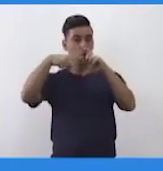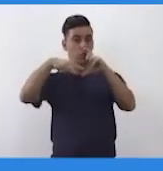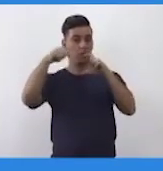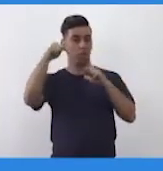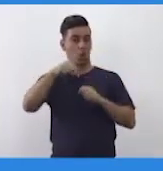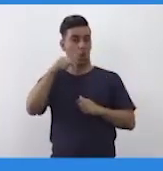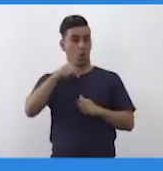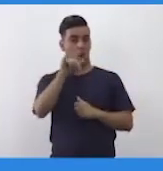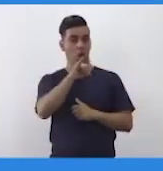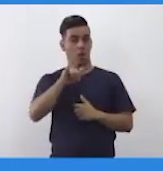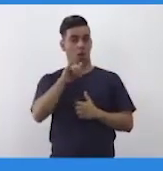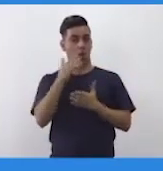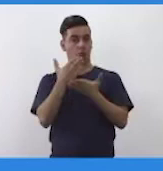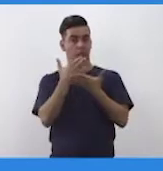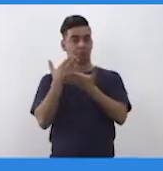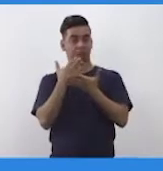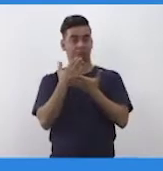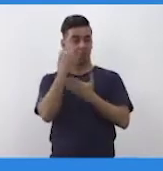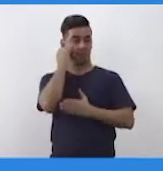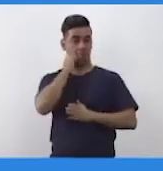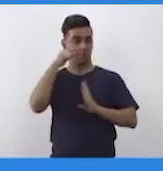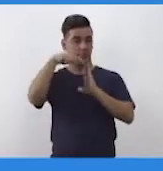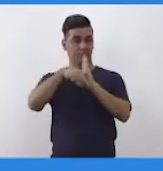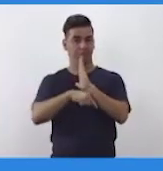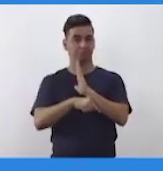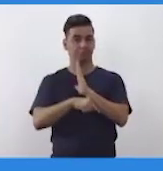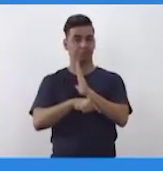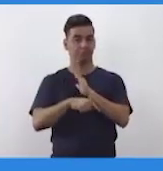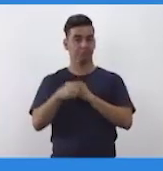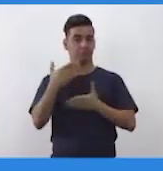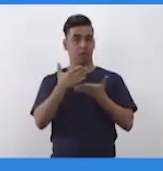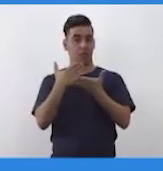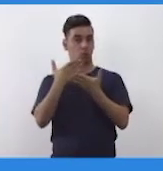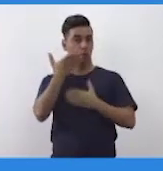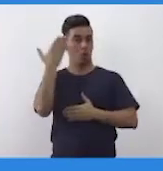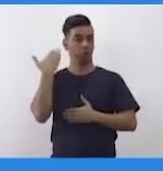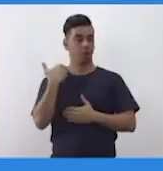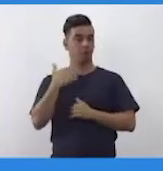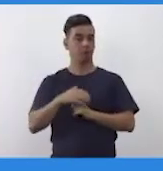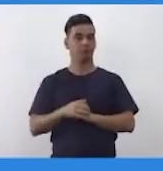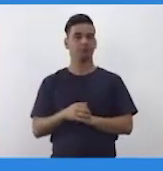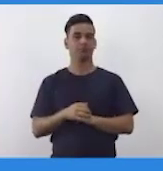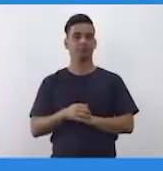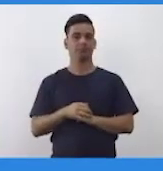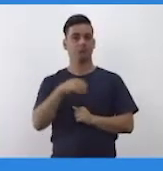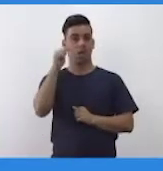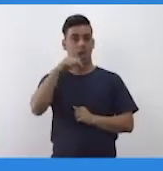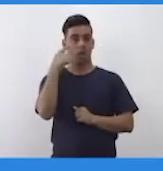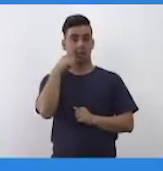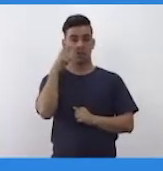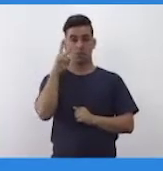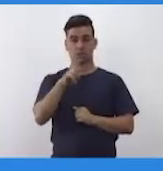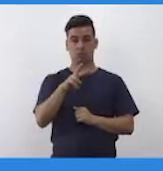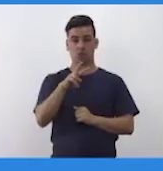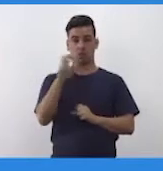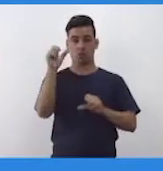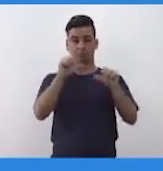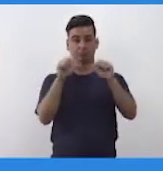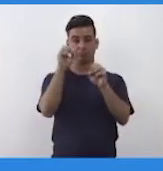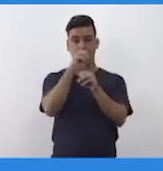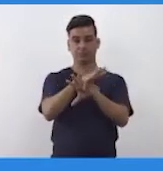abordados en el encuentro anterior. Ahí estamos representando las reacciones de catabolismo